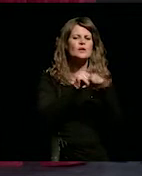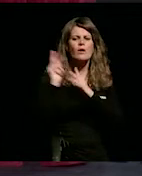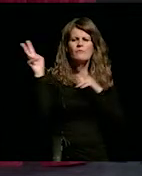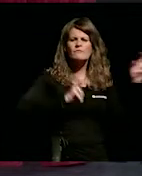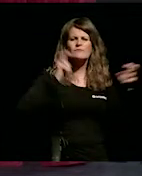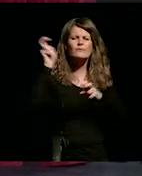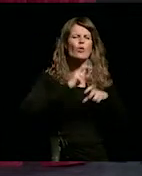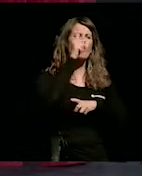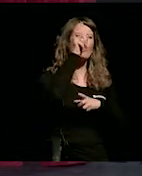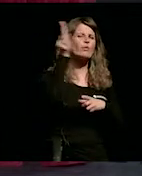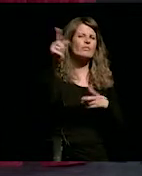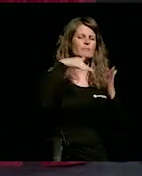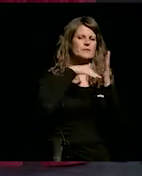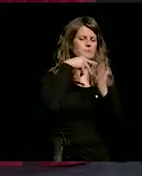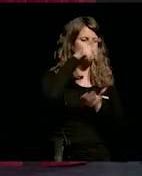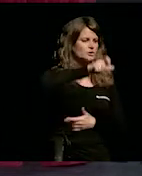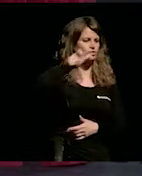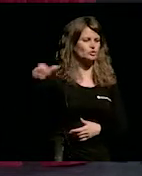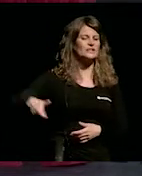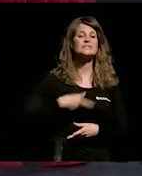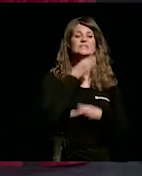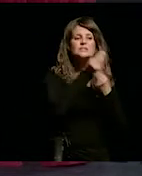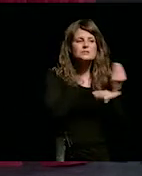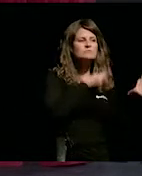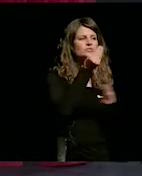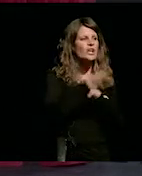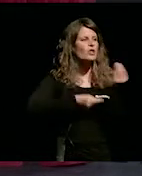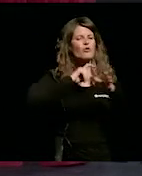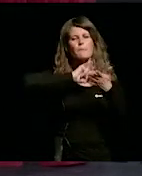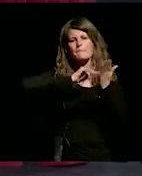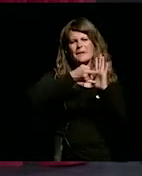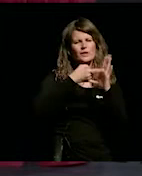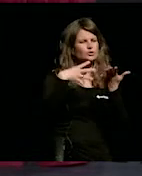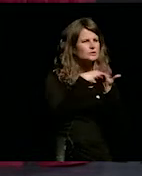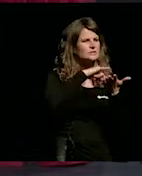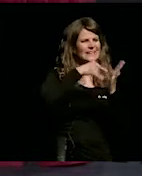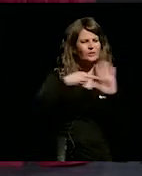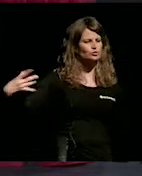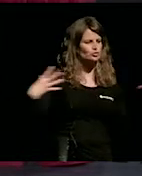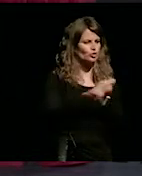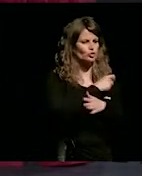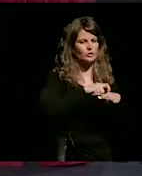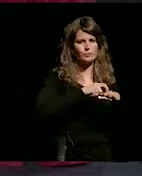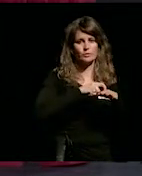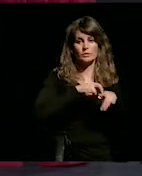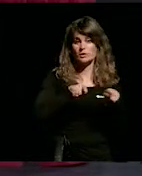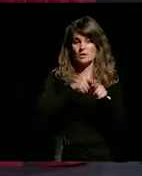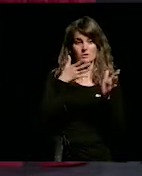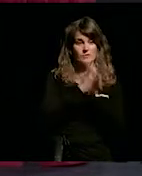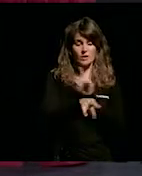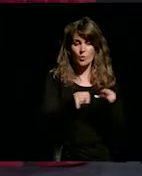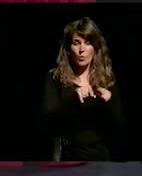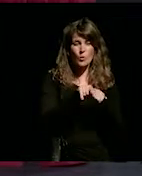11.000 personas y se transmitió por todo tipo de medios. Esta fue una alianza improbable, como dijimos antes.